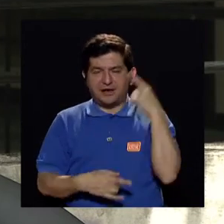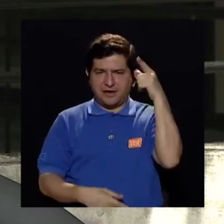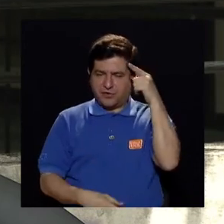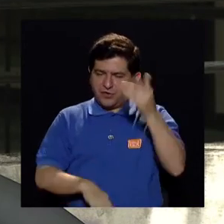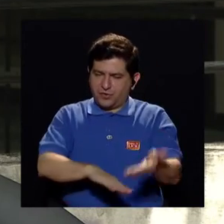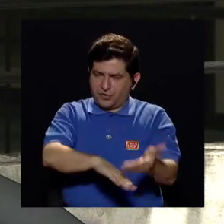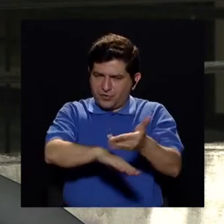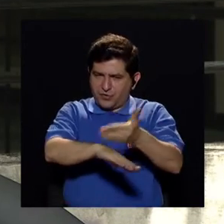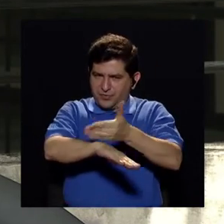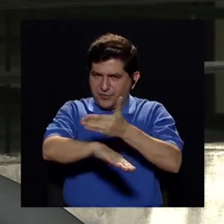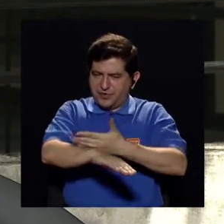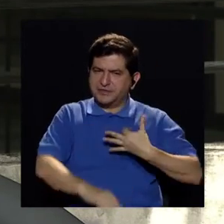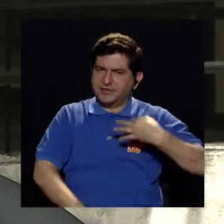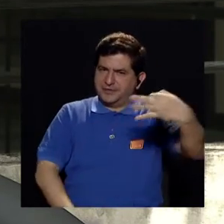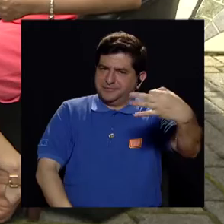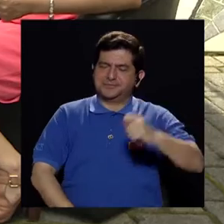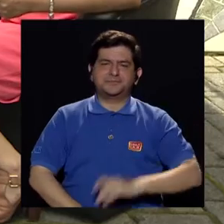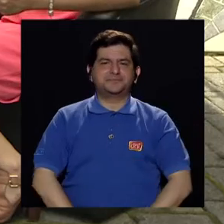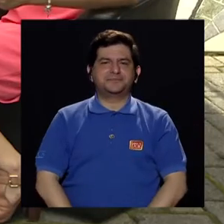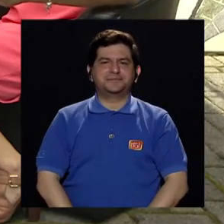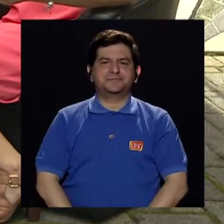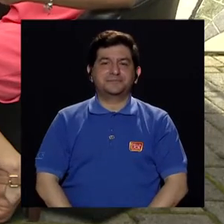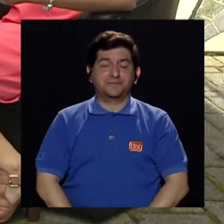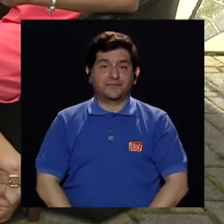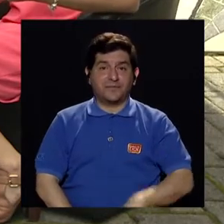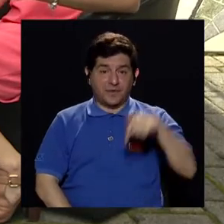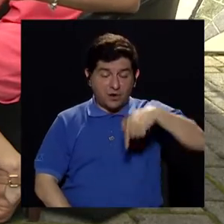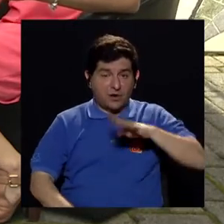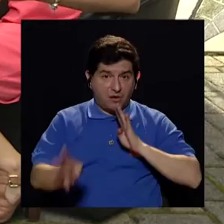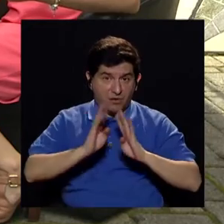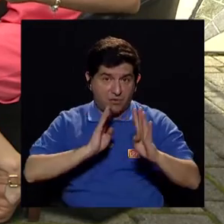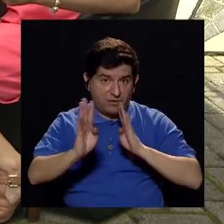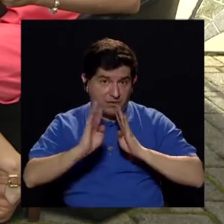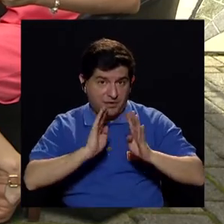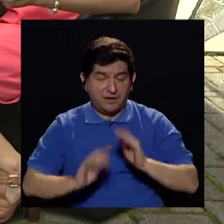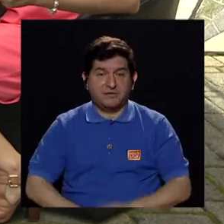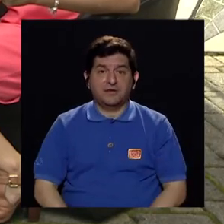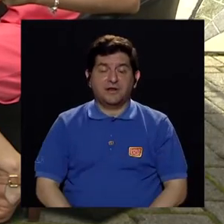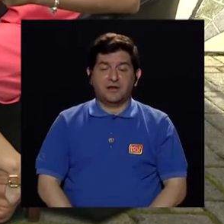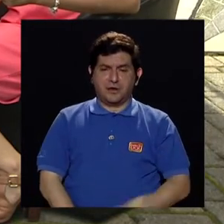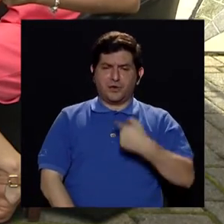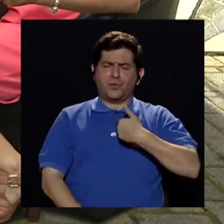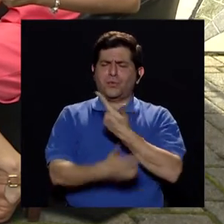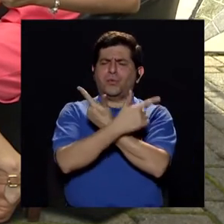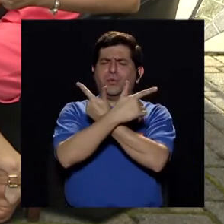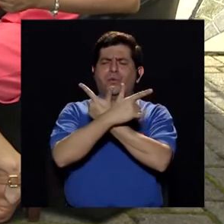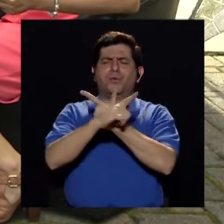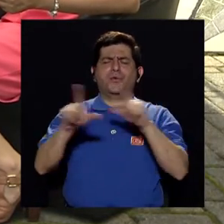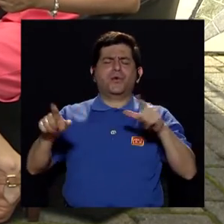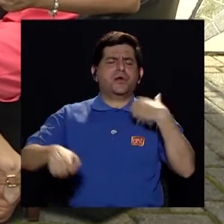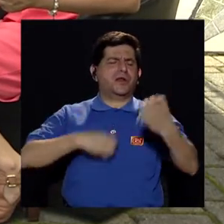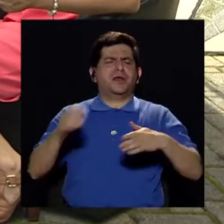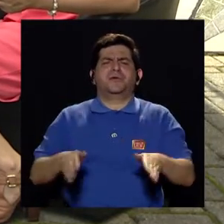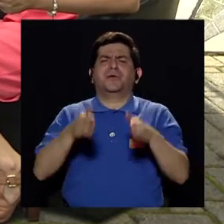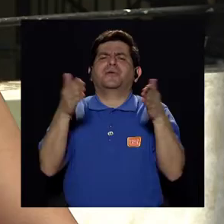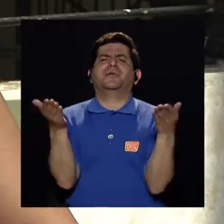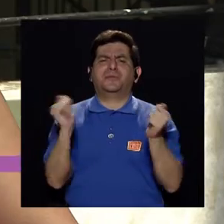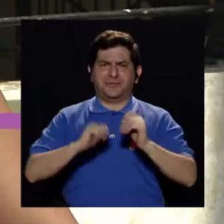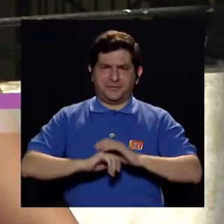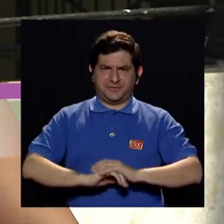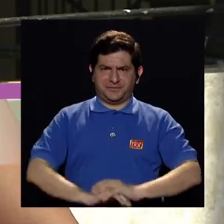por supuesto, crecer cada día. Bueno, y hoy estamos conversando acerca de cómo ser libres en el aspecto